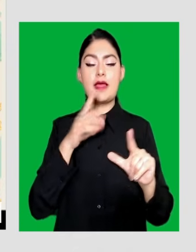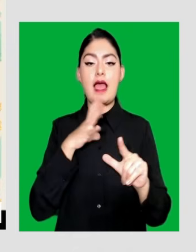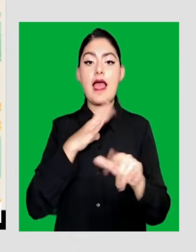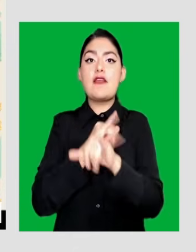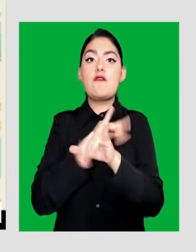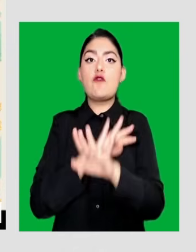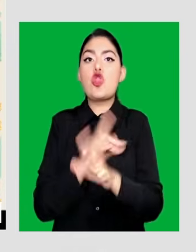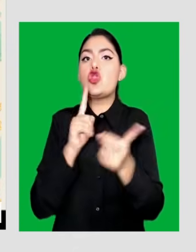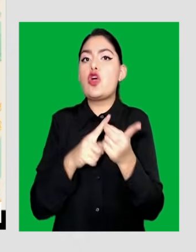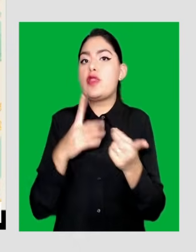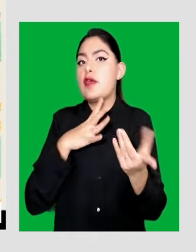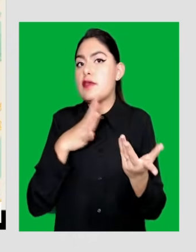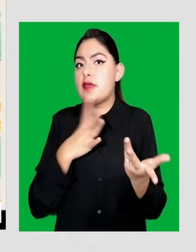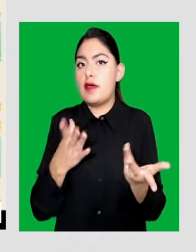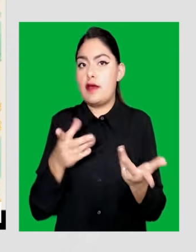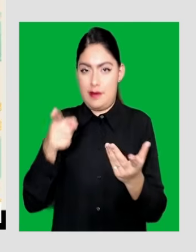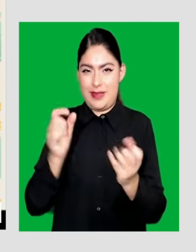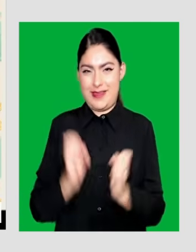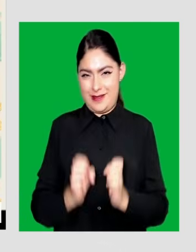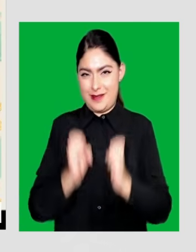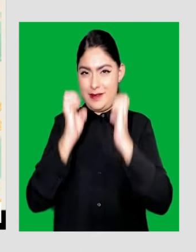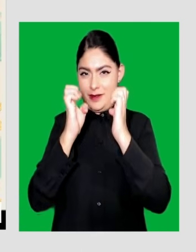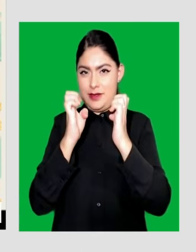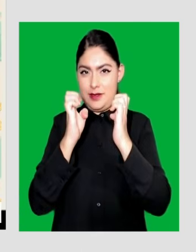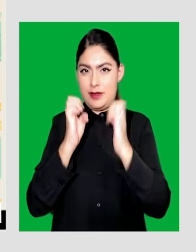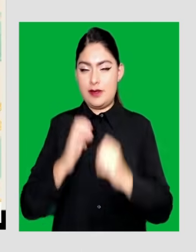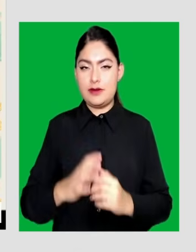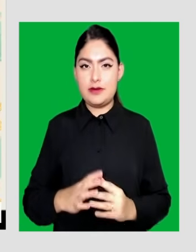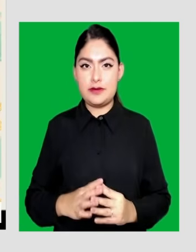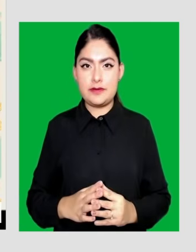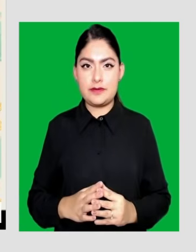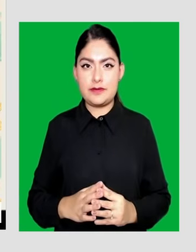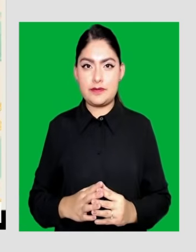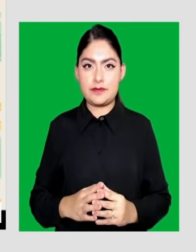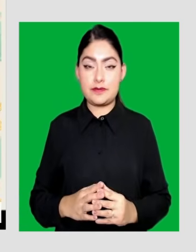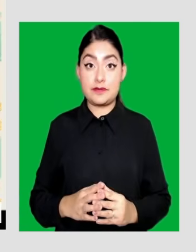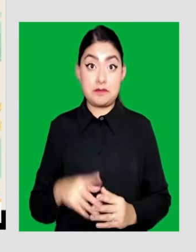sede de la Suprema Corte. Vamos a seleccionar esa opción.